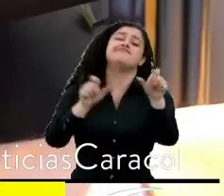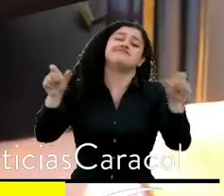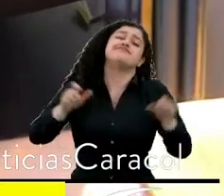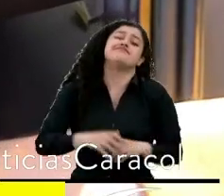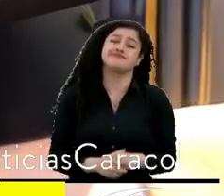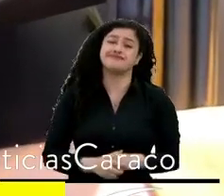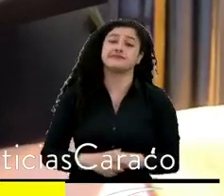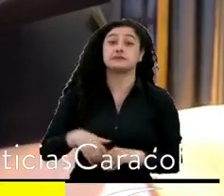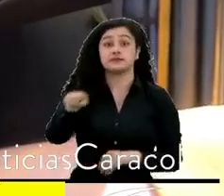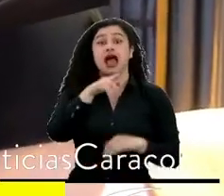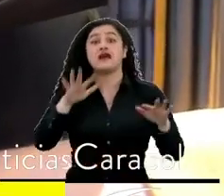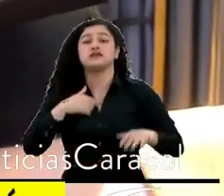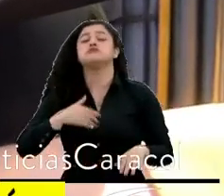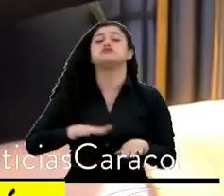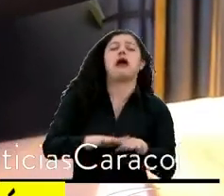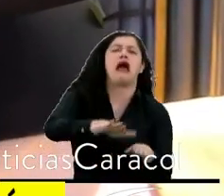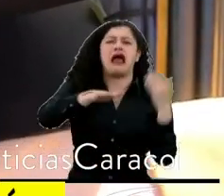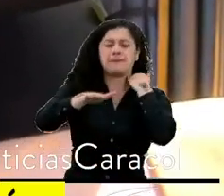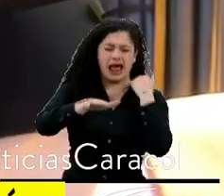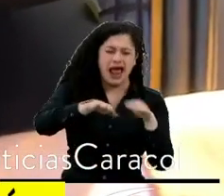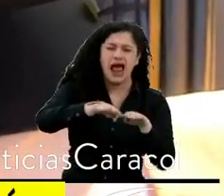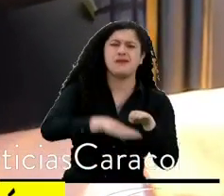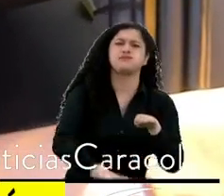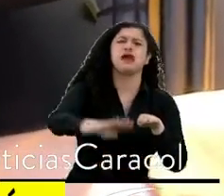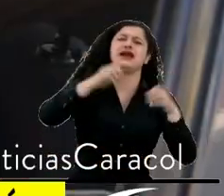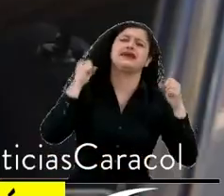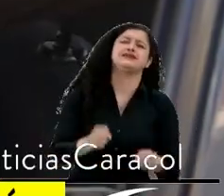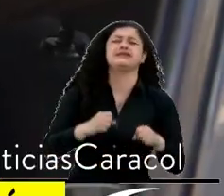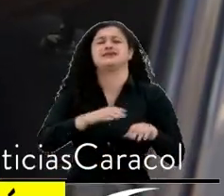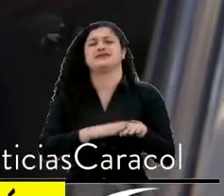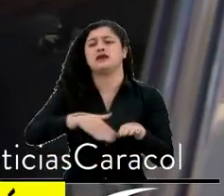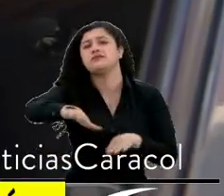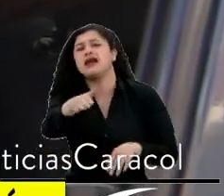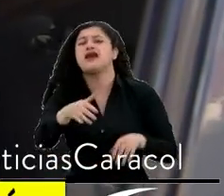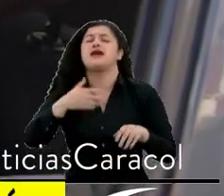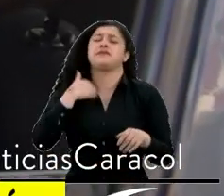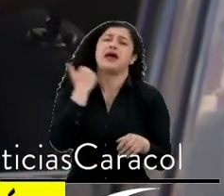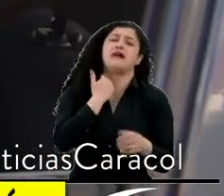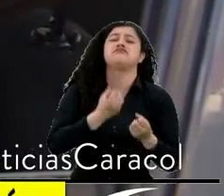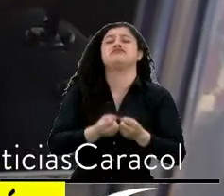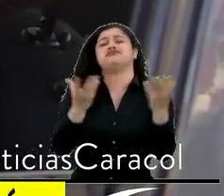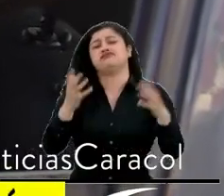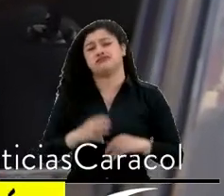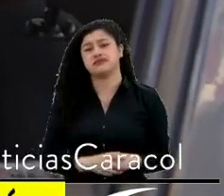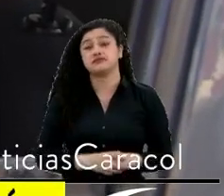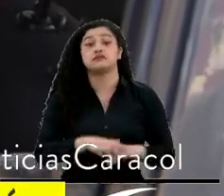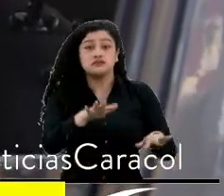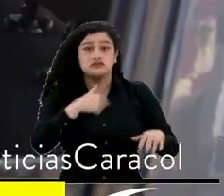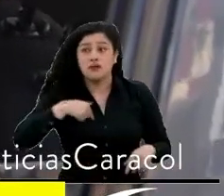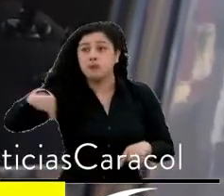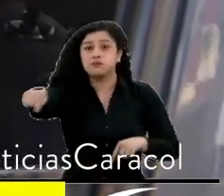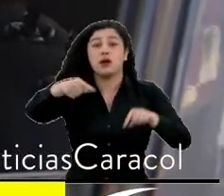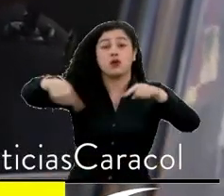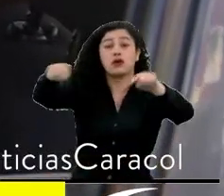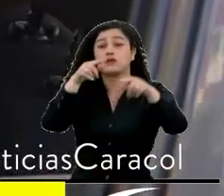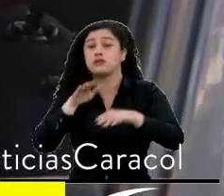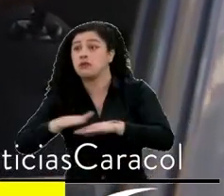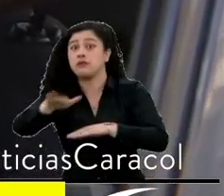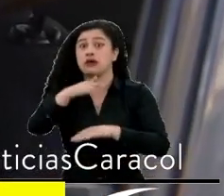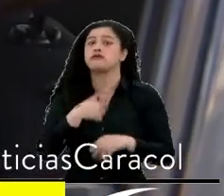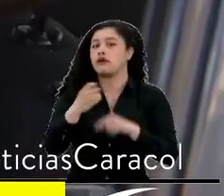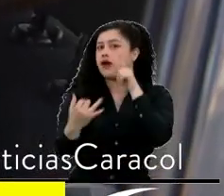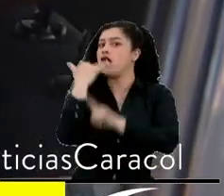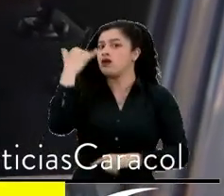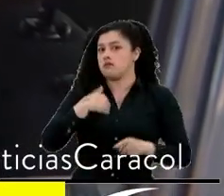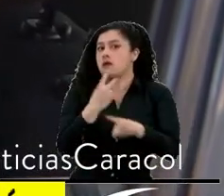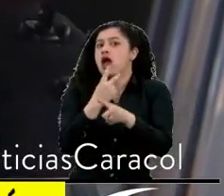el otro. Está por toda la ciudad, está terrible ese tema. Una huecamenta muy terrible, muy peligroso para uno que también se va en su